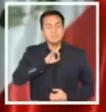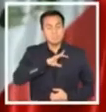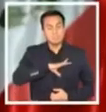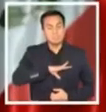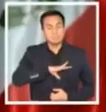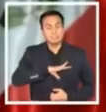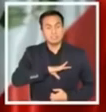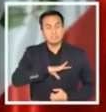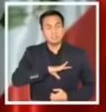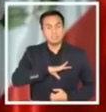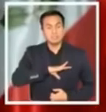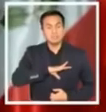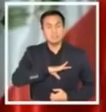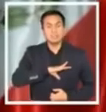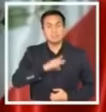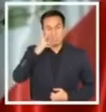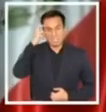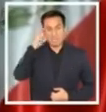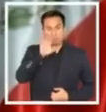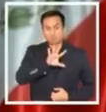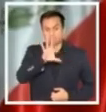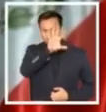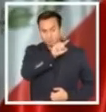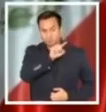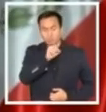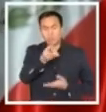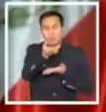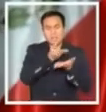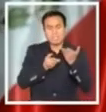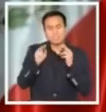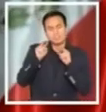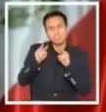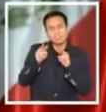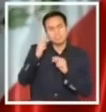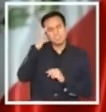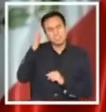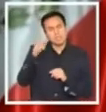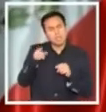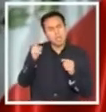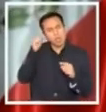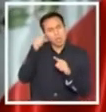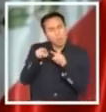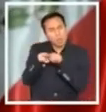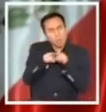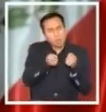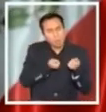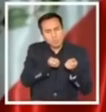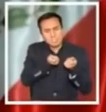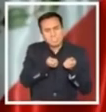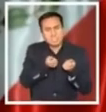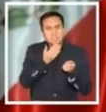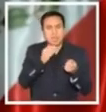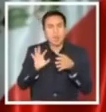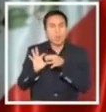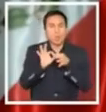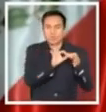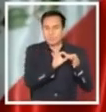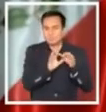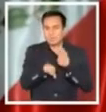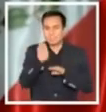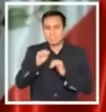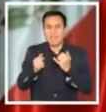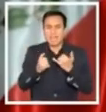Chile y los Estados Unidos mexicanos comparten visiones y poseen intereses comunes, pero por sobre todo nos une una